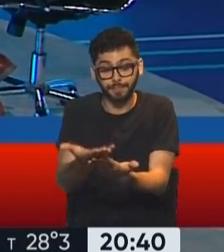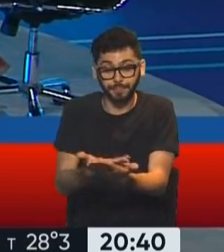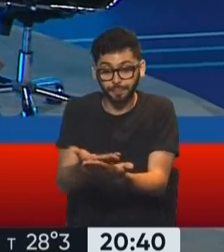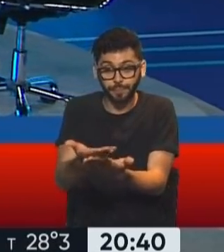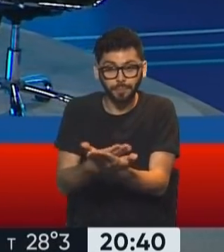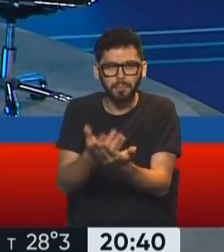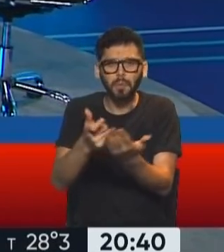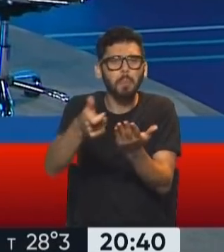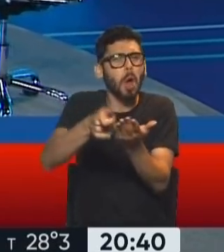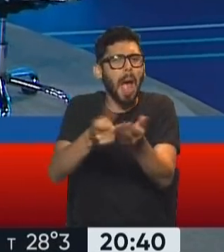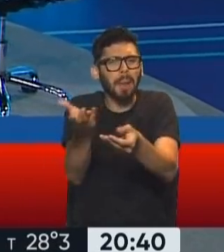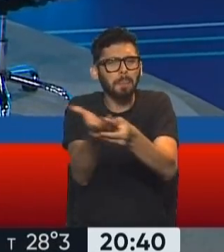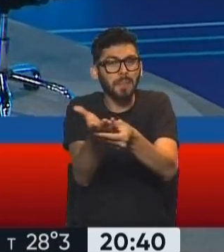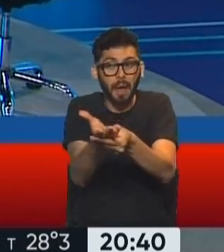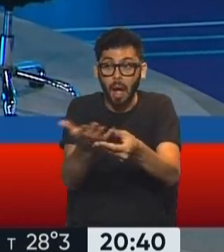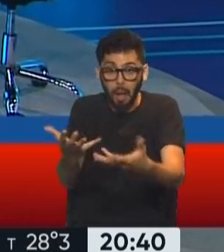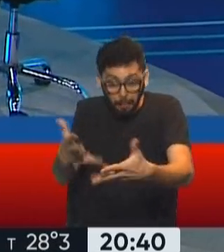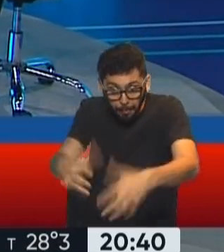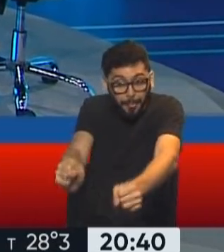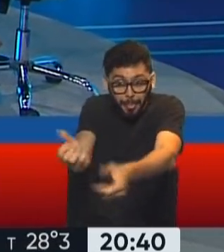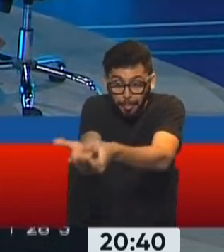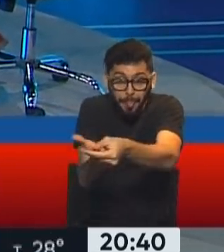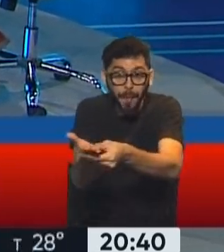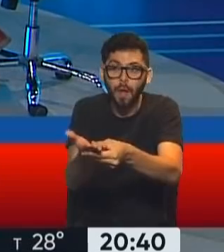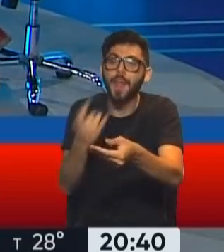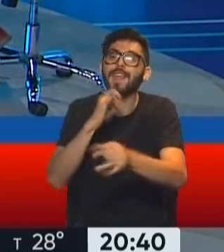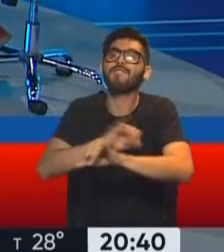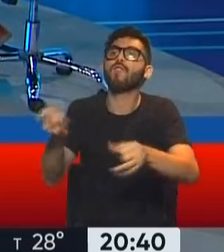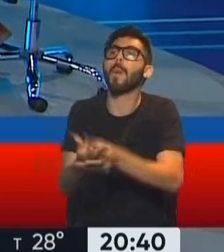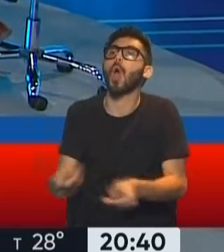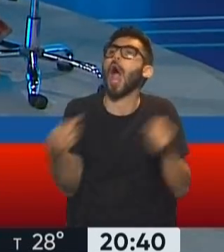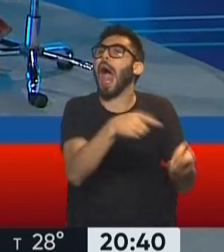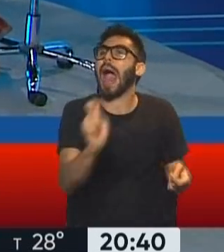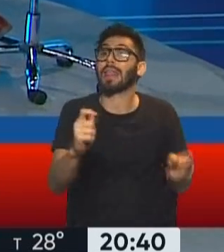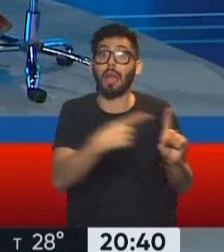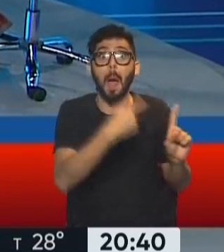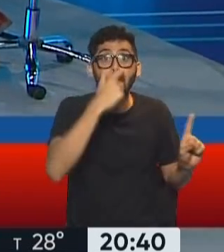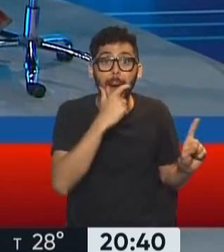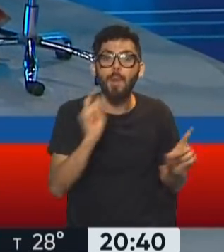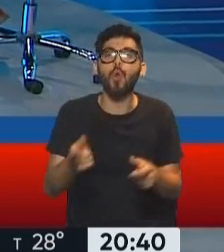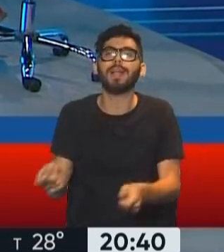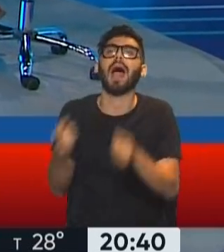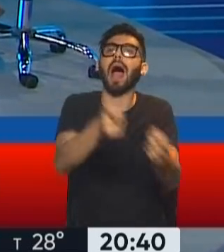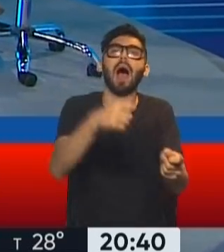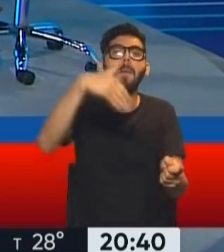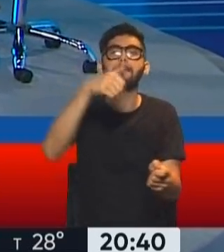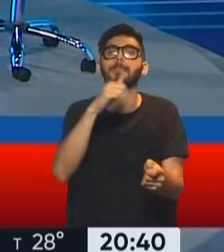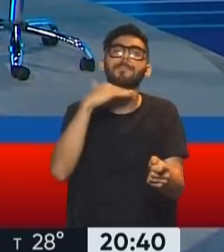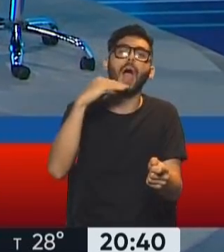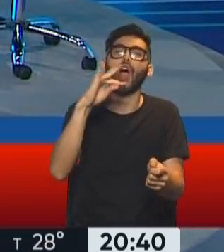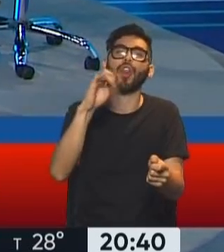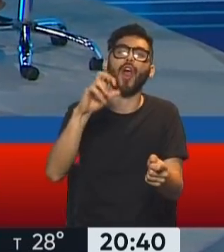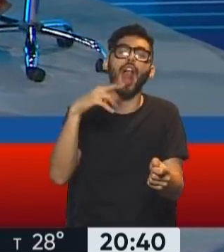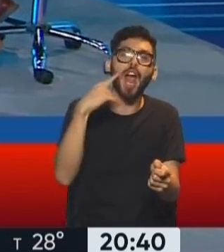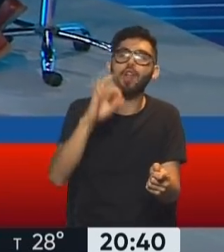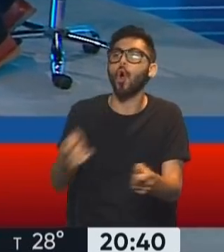una carpeta con toda esta información que está dirigida a Mauricio Macri, no está dirigida ni a Magdalani, ni a Rivas. Entonces, ¿cuáles son las pruebas? Me parece Sí, yo